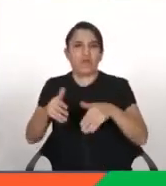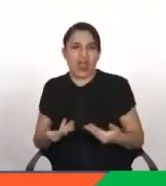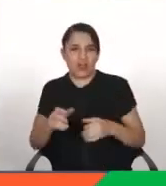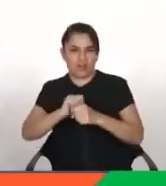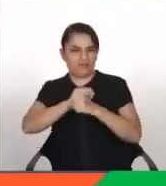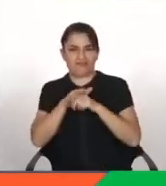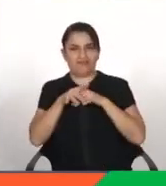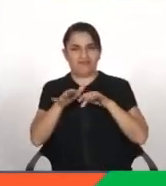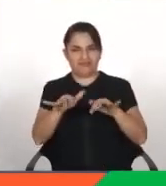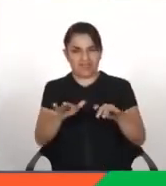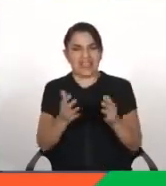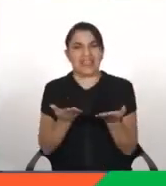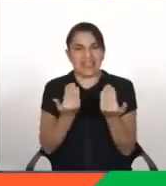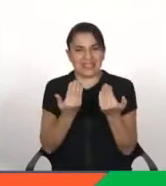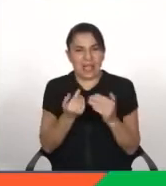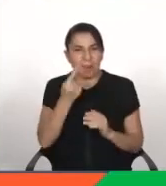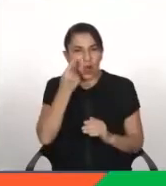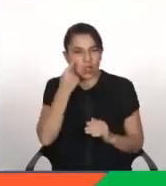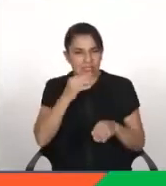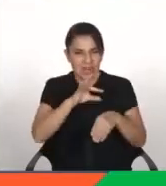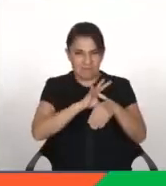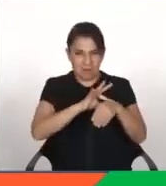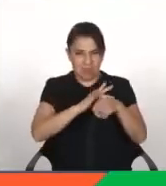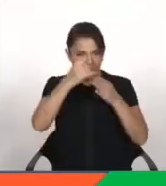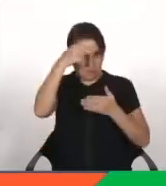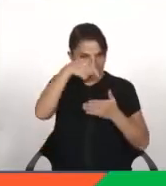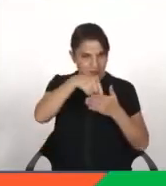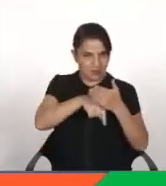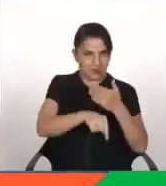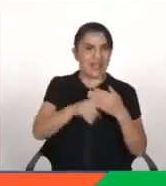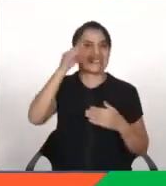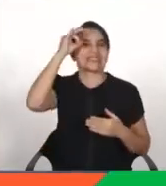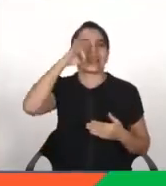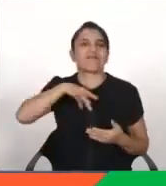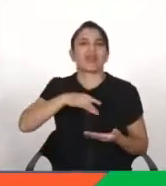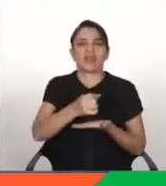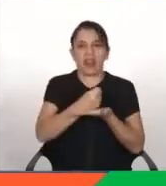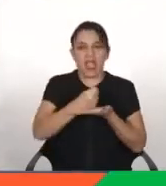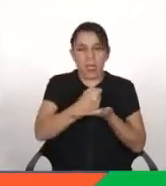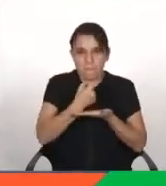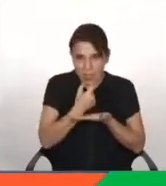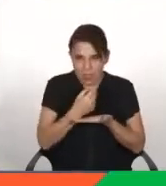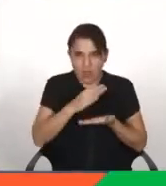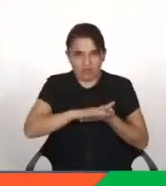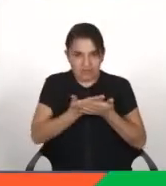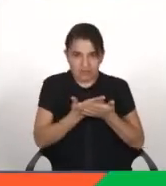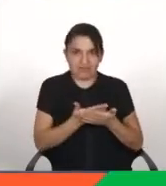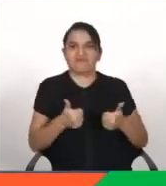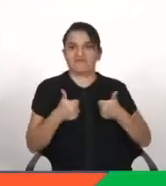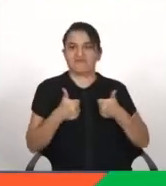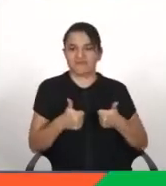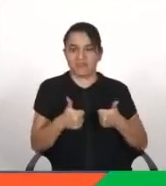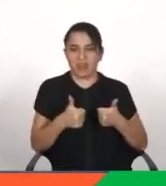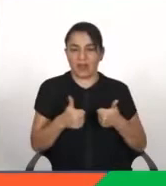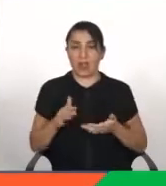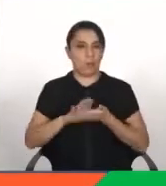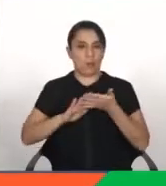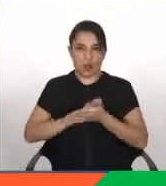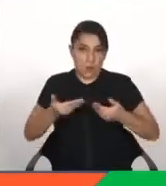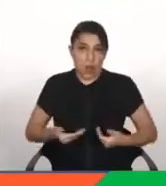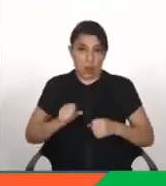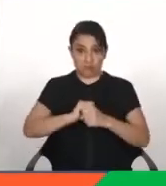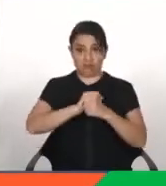avanzar en el conocimiento de las enfermedades para poder curarlas, ¿no? Pero precisamente a veces incluso llega una pandemia pues que no nos esperamos, ¿no? De